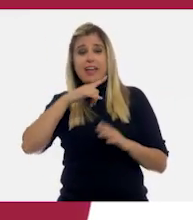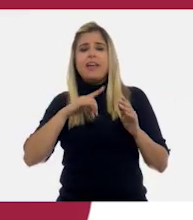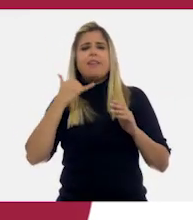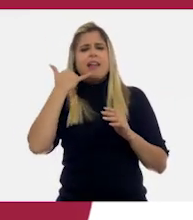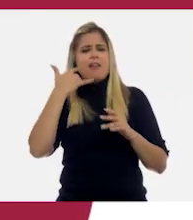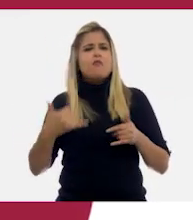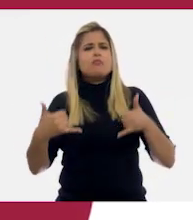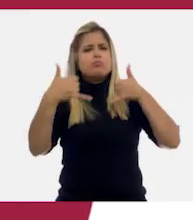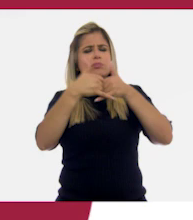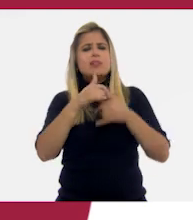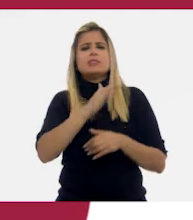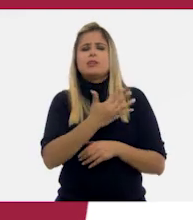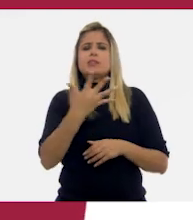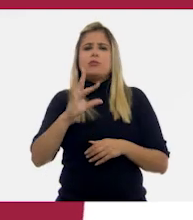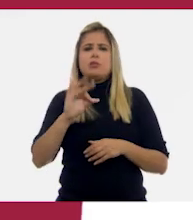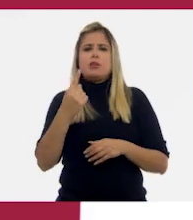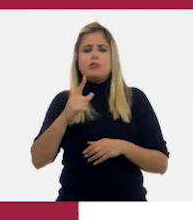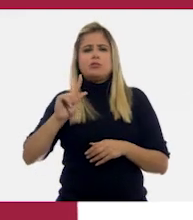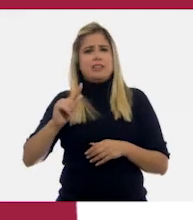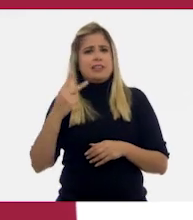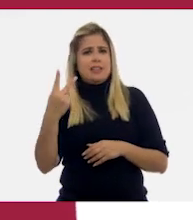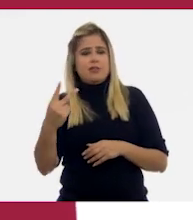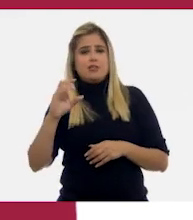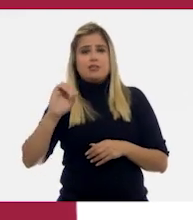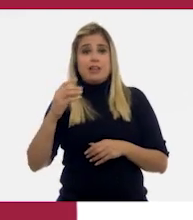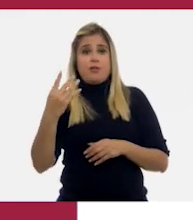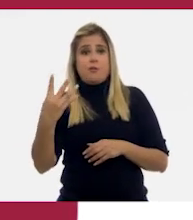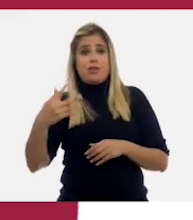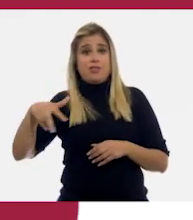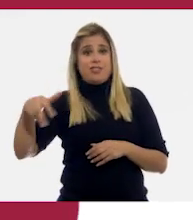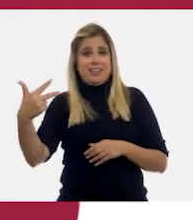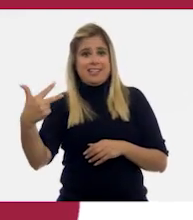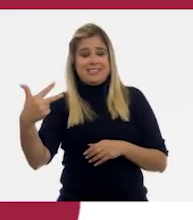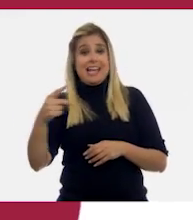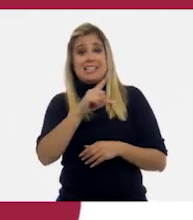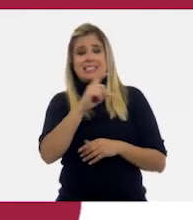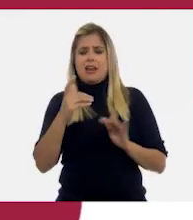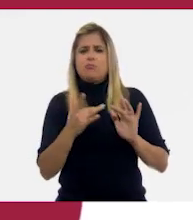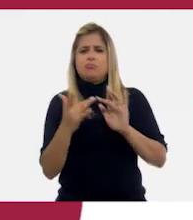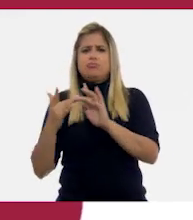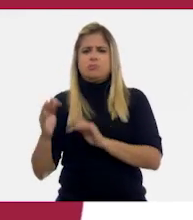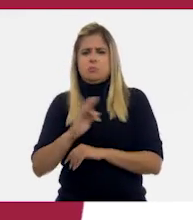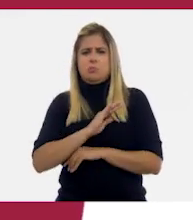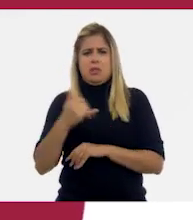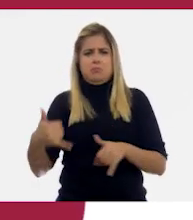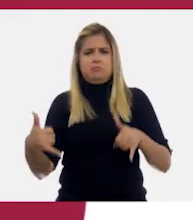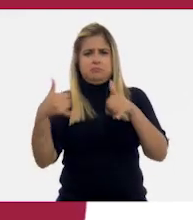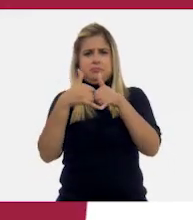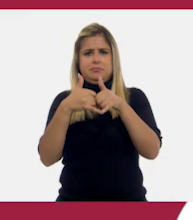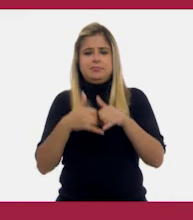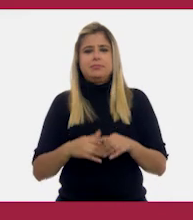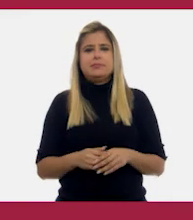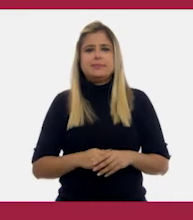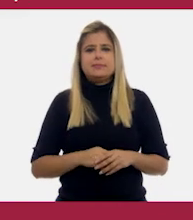teléfono 55 41 72 04 13. 100 líneas.